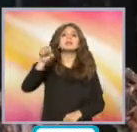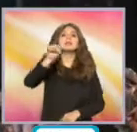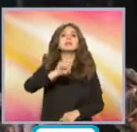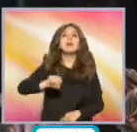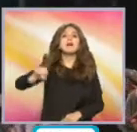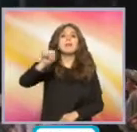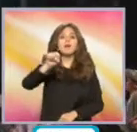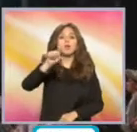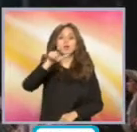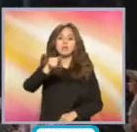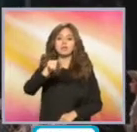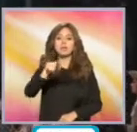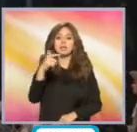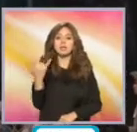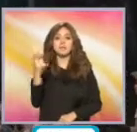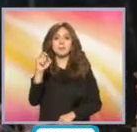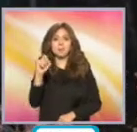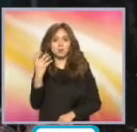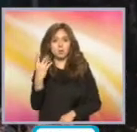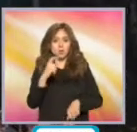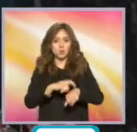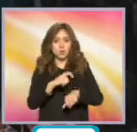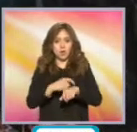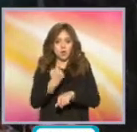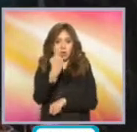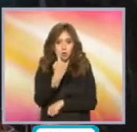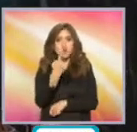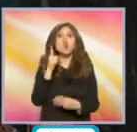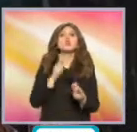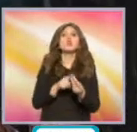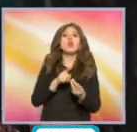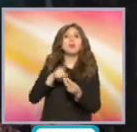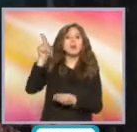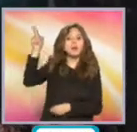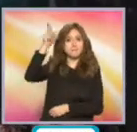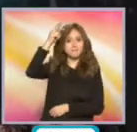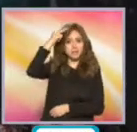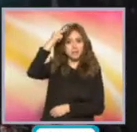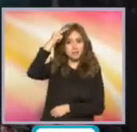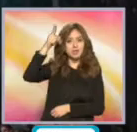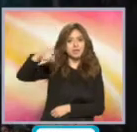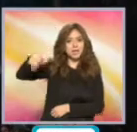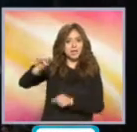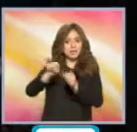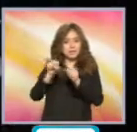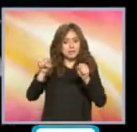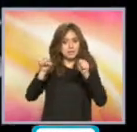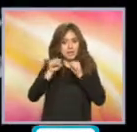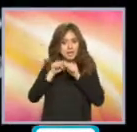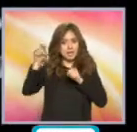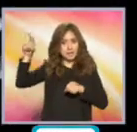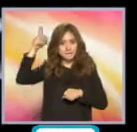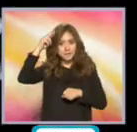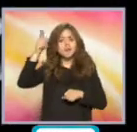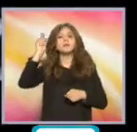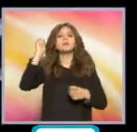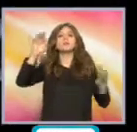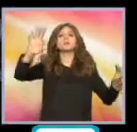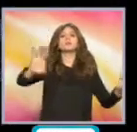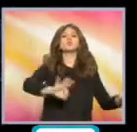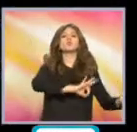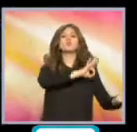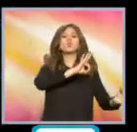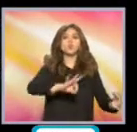sábados 17 y 24 es a la 1. Y esto es en el Palacio de Bellas Esto es en el Artes. Palacio de Bellas Artes, en la sala principal del Palacio de Bellas Artes, con la orquesta en